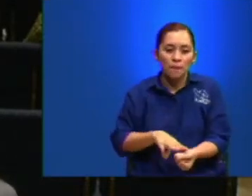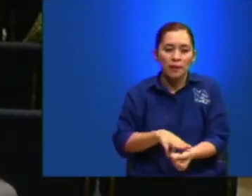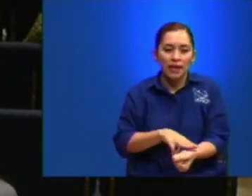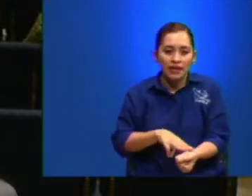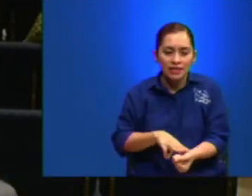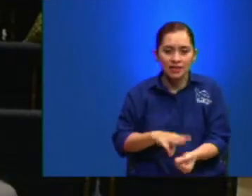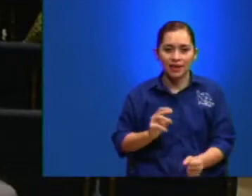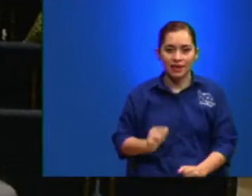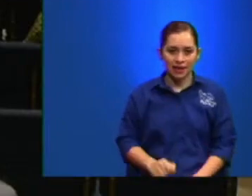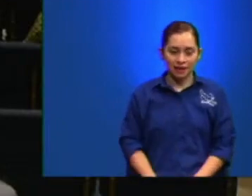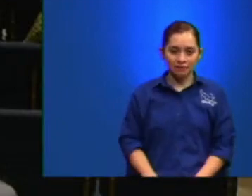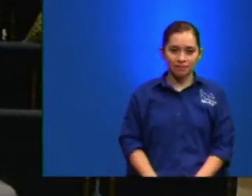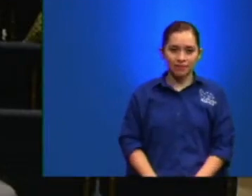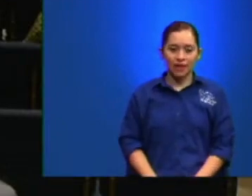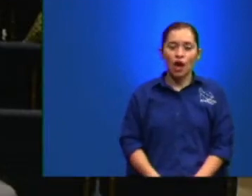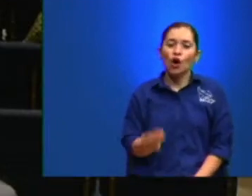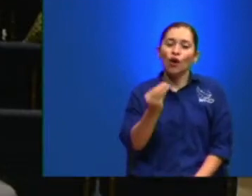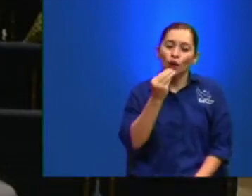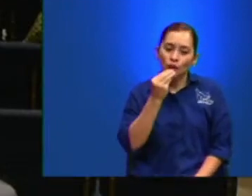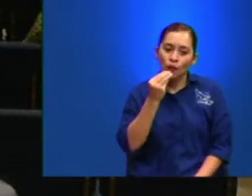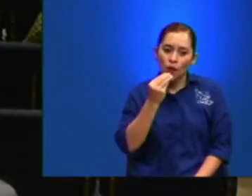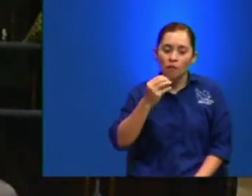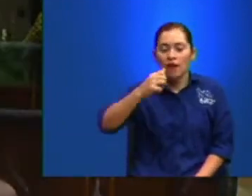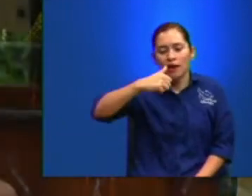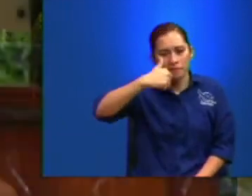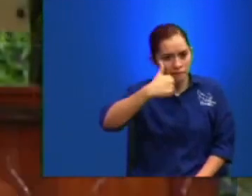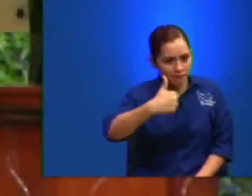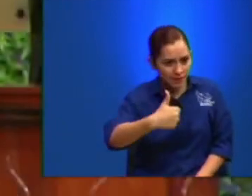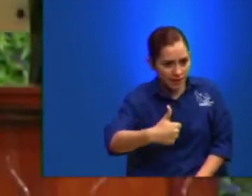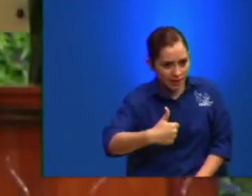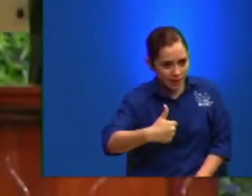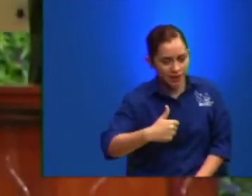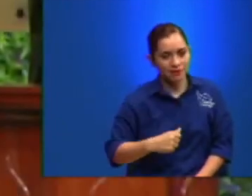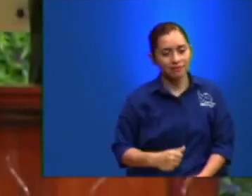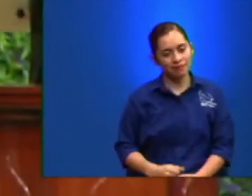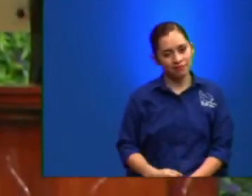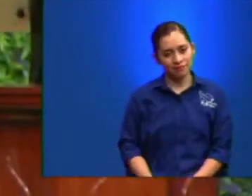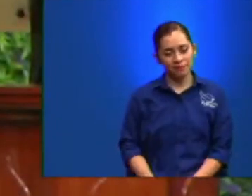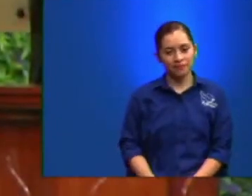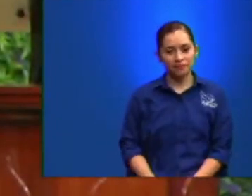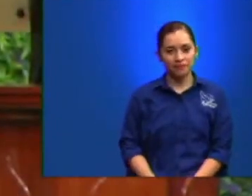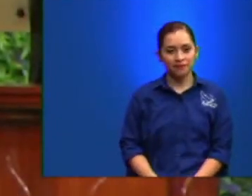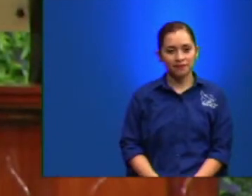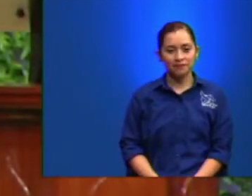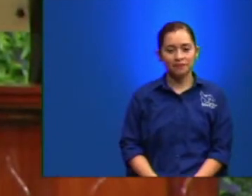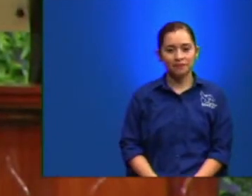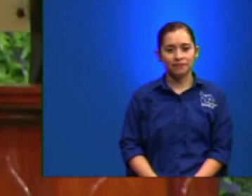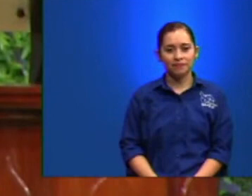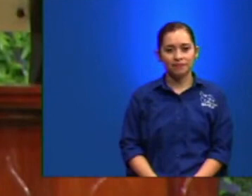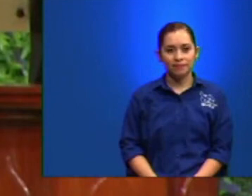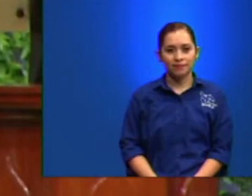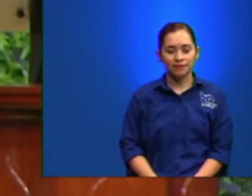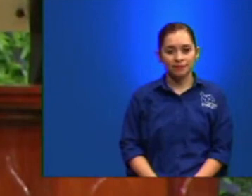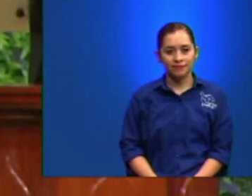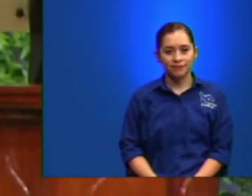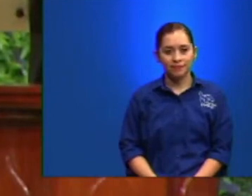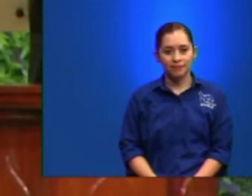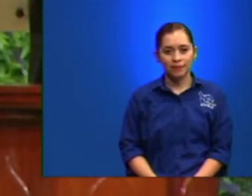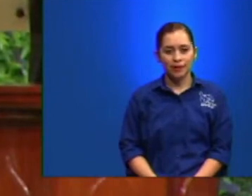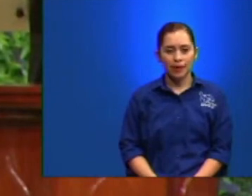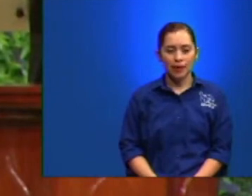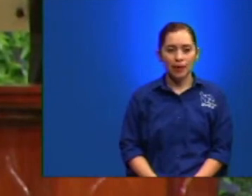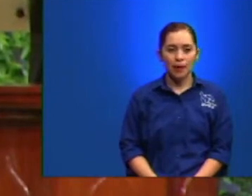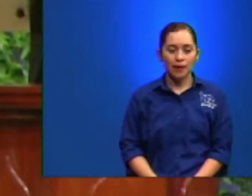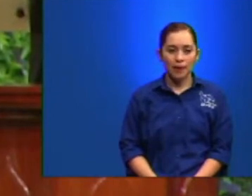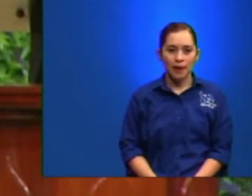le damos zanahoria como el saneado ahora le damos vitamina d para que pueda contrarrestar las infecciones virales habla del